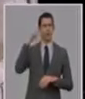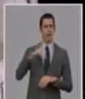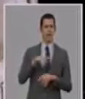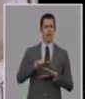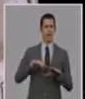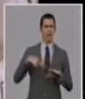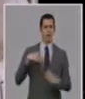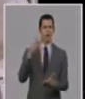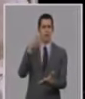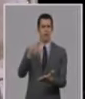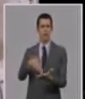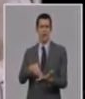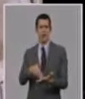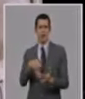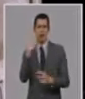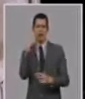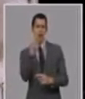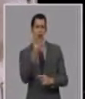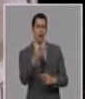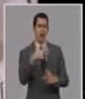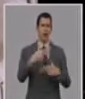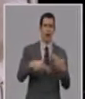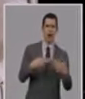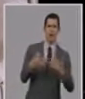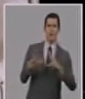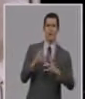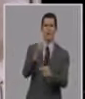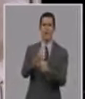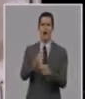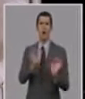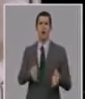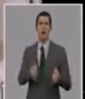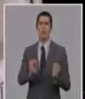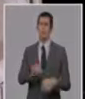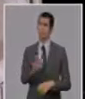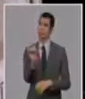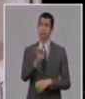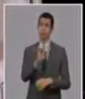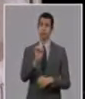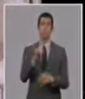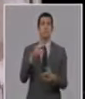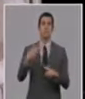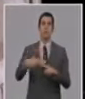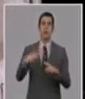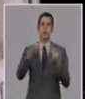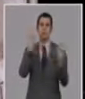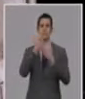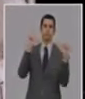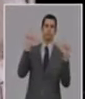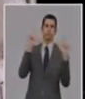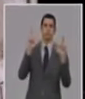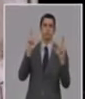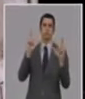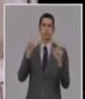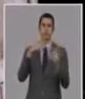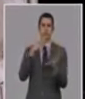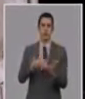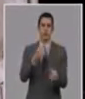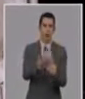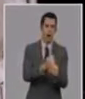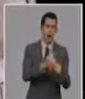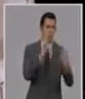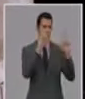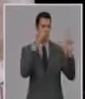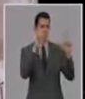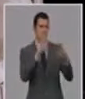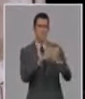todavía nosotros estamos hablando de una entidad de la cual desconocemos mucho, desconocemos más de lo que conocemos.